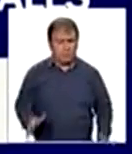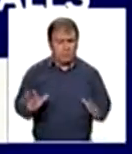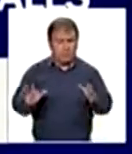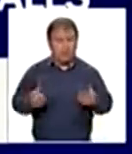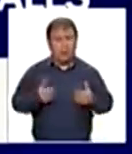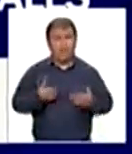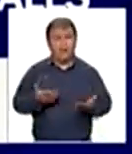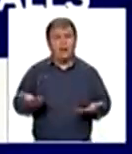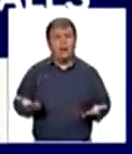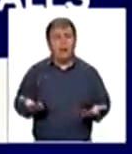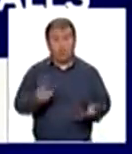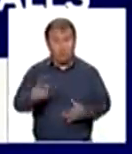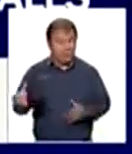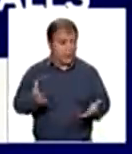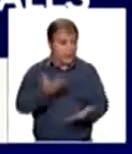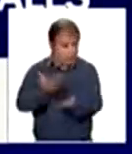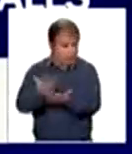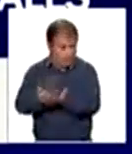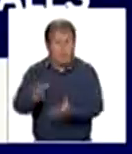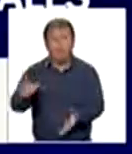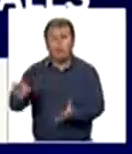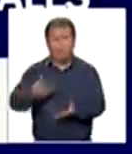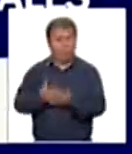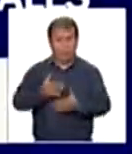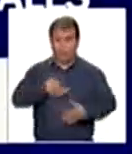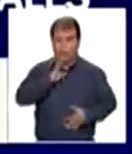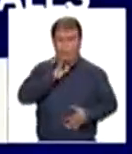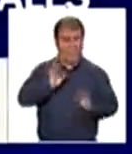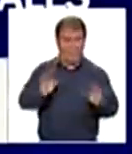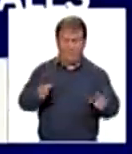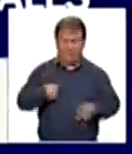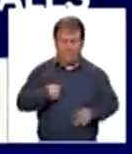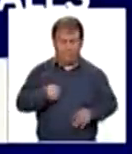una de eso, ahí van a poder comprobar. Yo no voy a hablar nada, por favor.